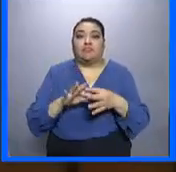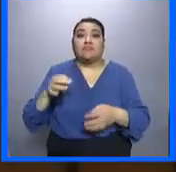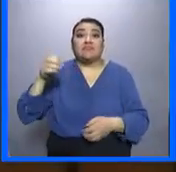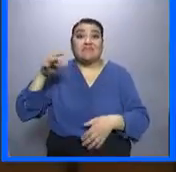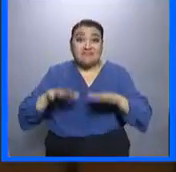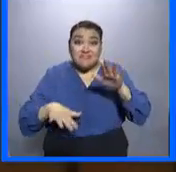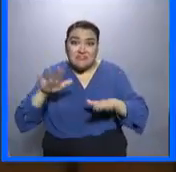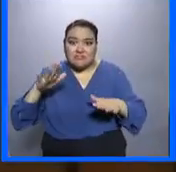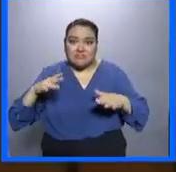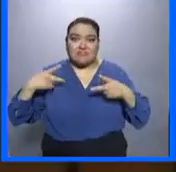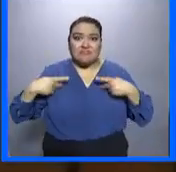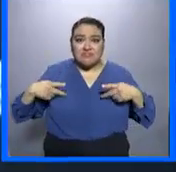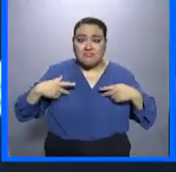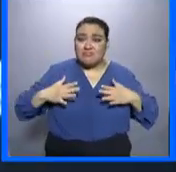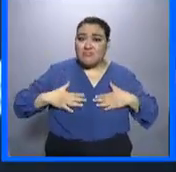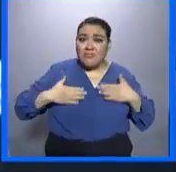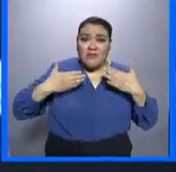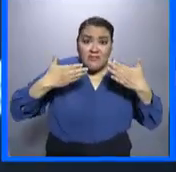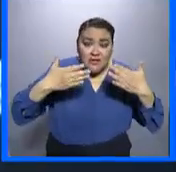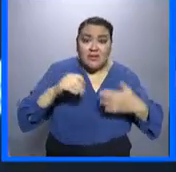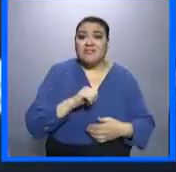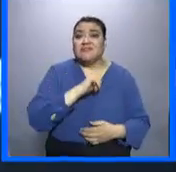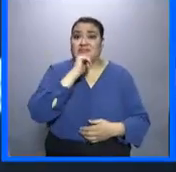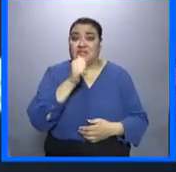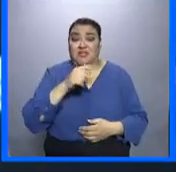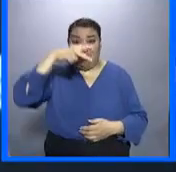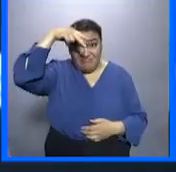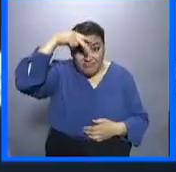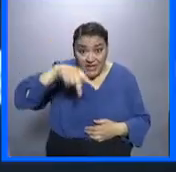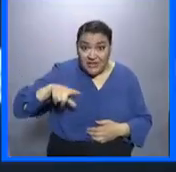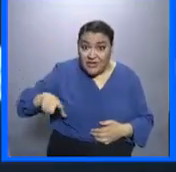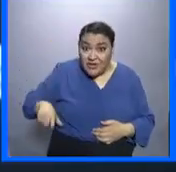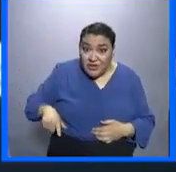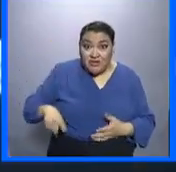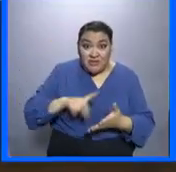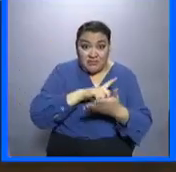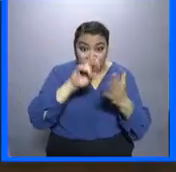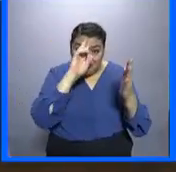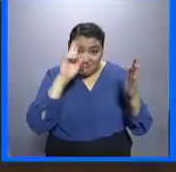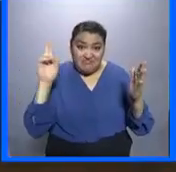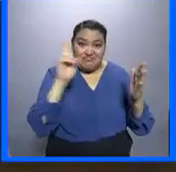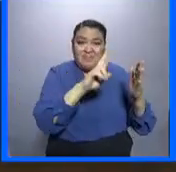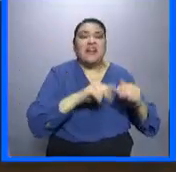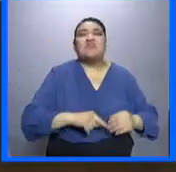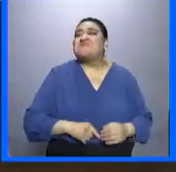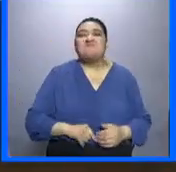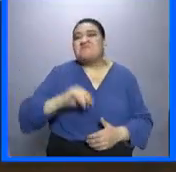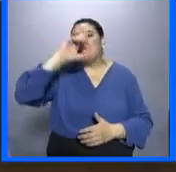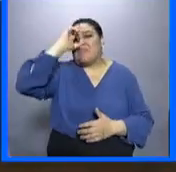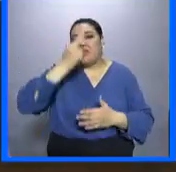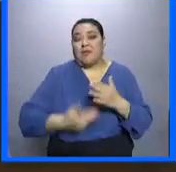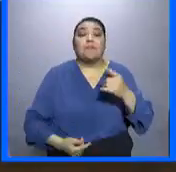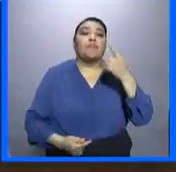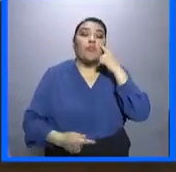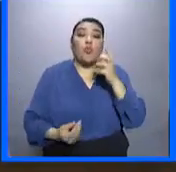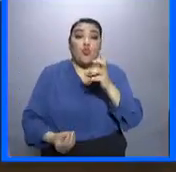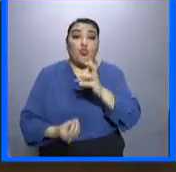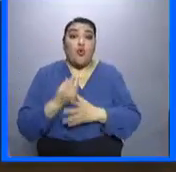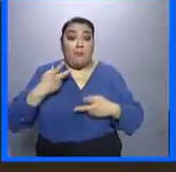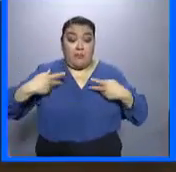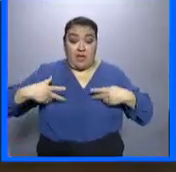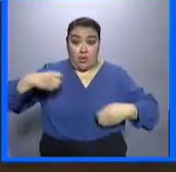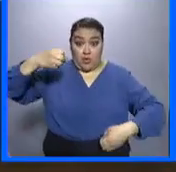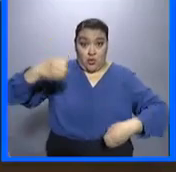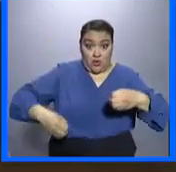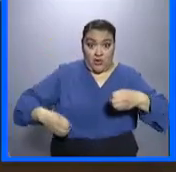la confianza ciudadana y afecta el funcionamiento del Estado de Derecho. Es decir, los nuevos juzgadores se pueden